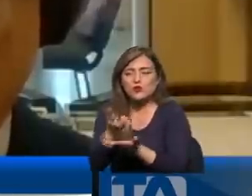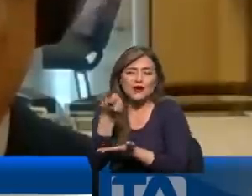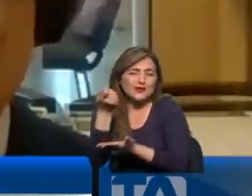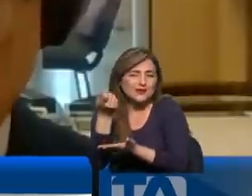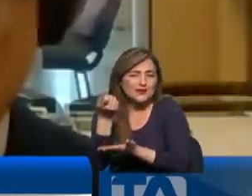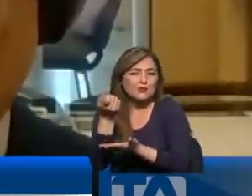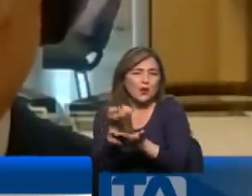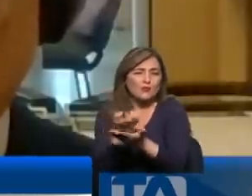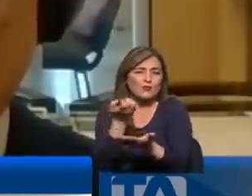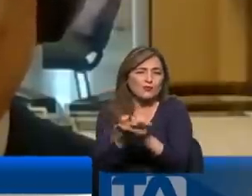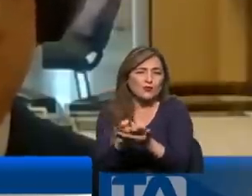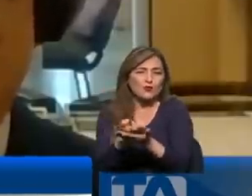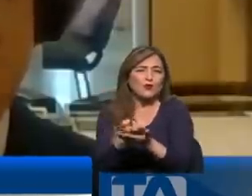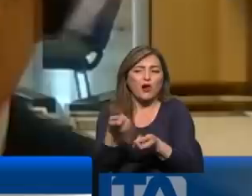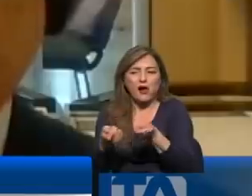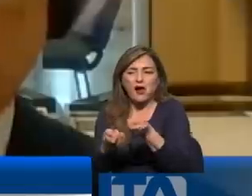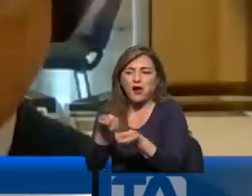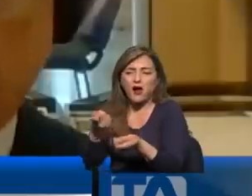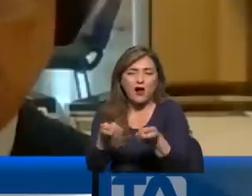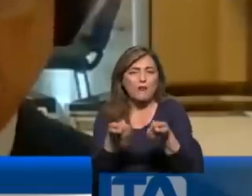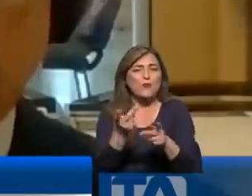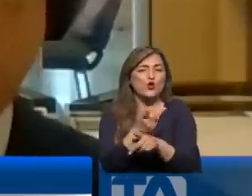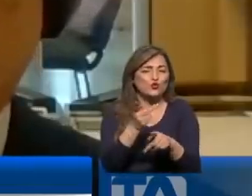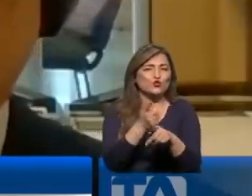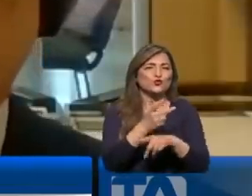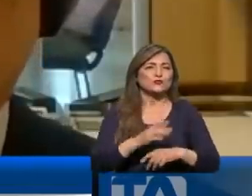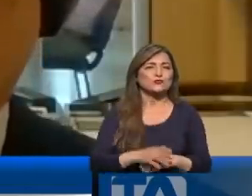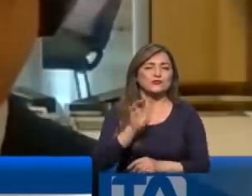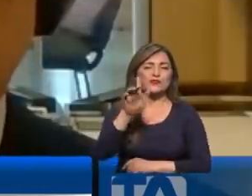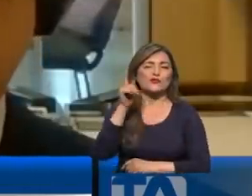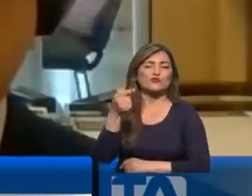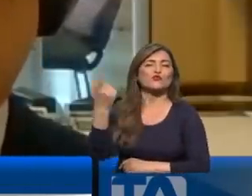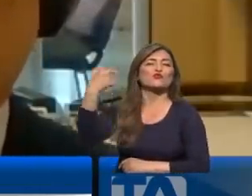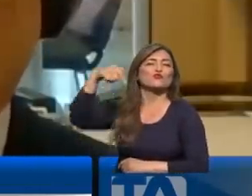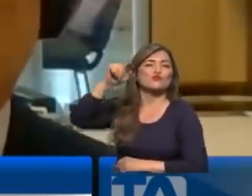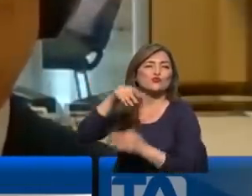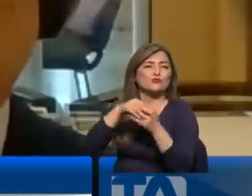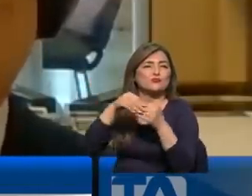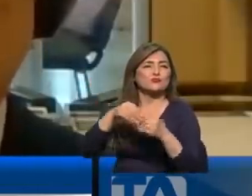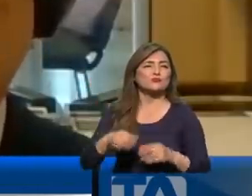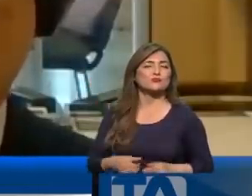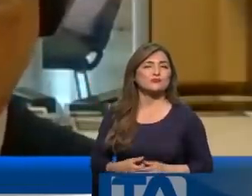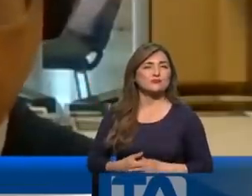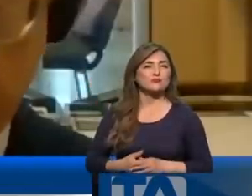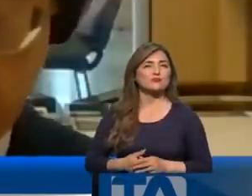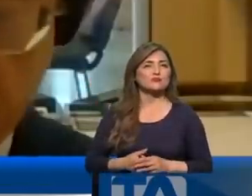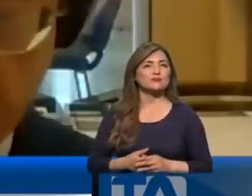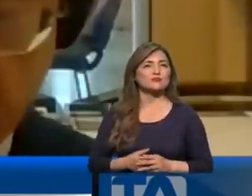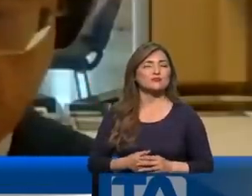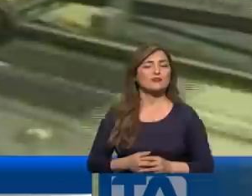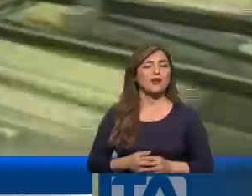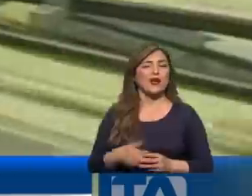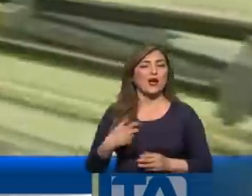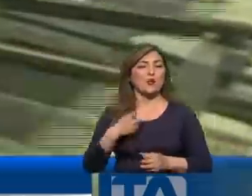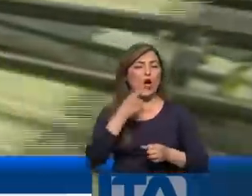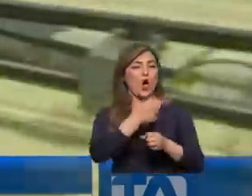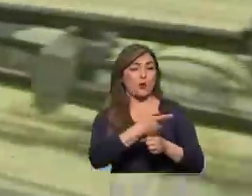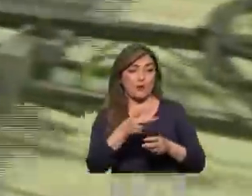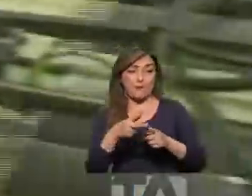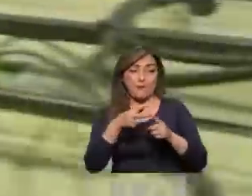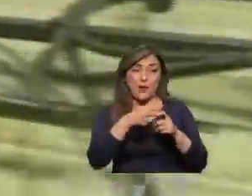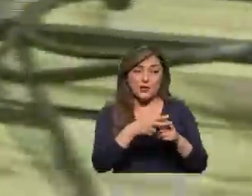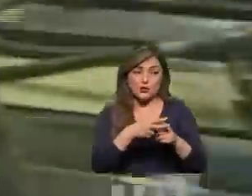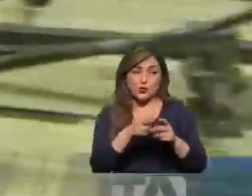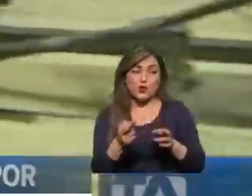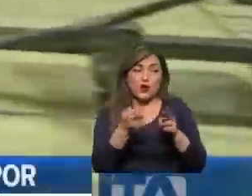maneje un poco más y que pueda rodar un poco más. Estos 1,000 millones de dólares no tienen ningún condicionamiento. Los recursos